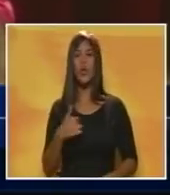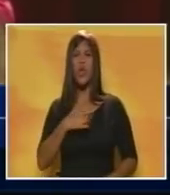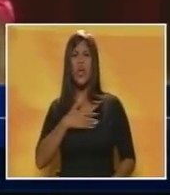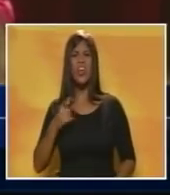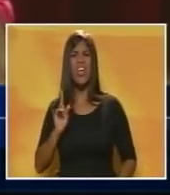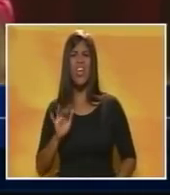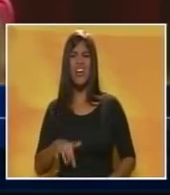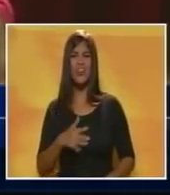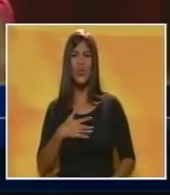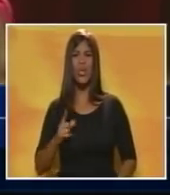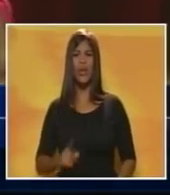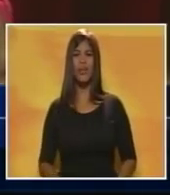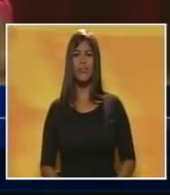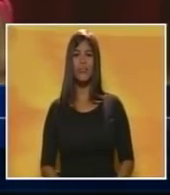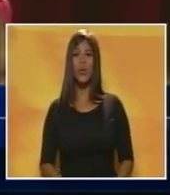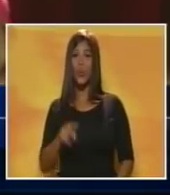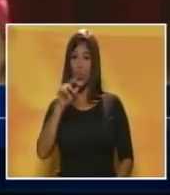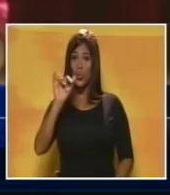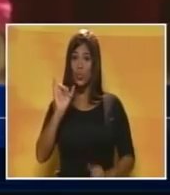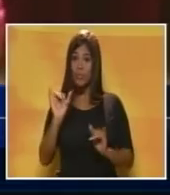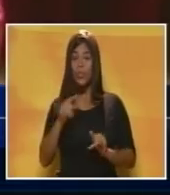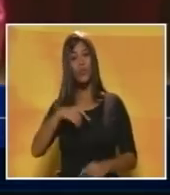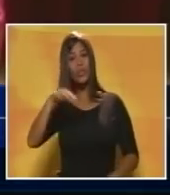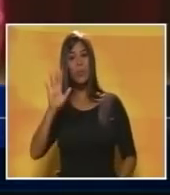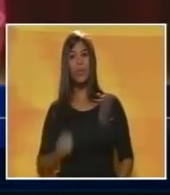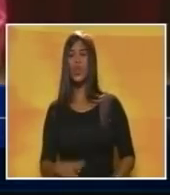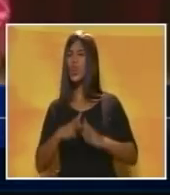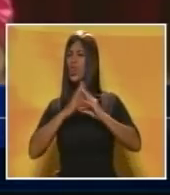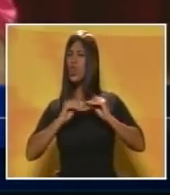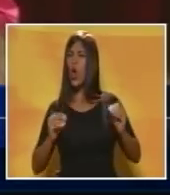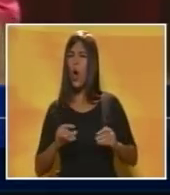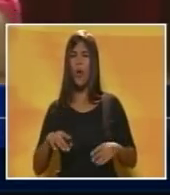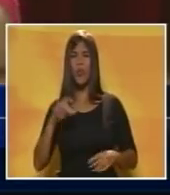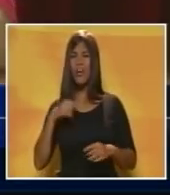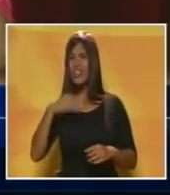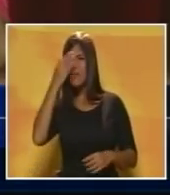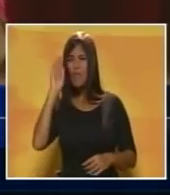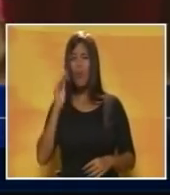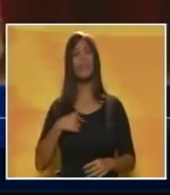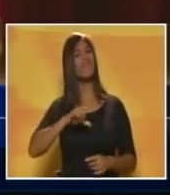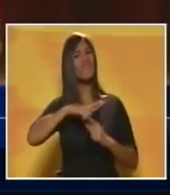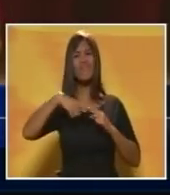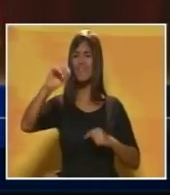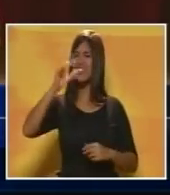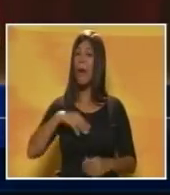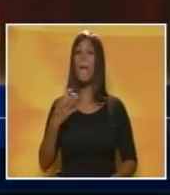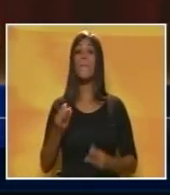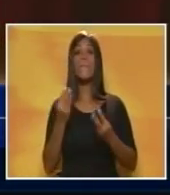queremos. Llévenselos ustedes. Bien bueno que se vayan todos los traidores.